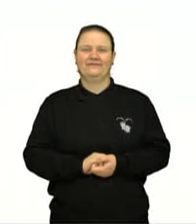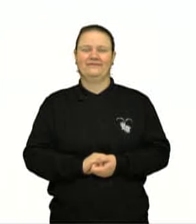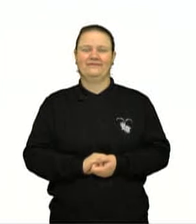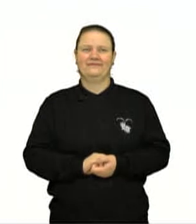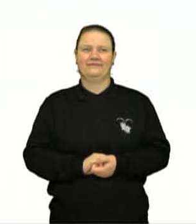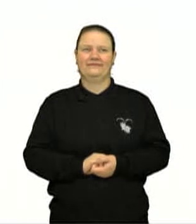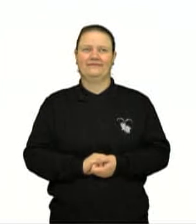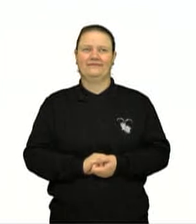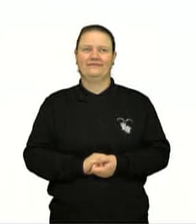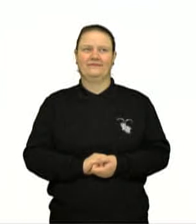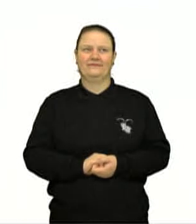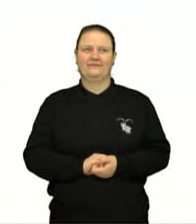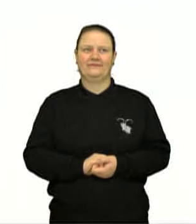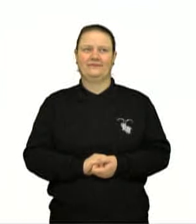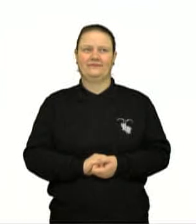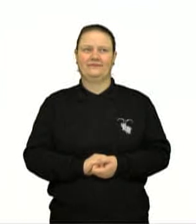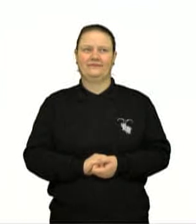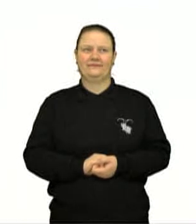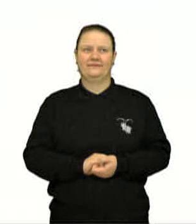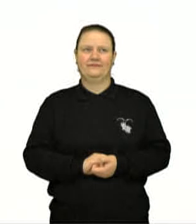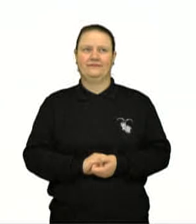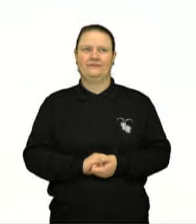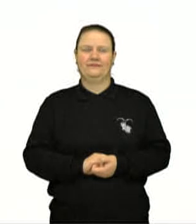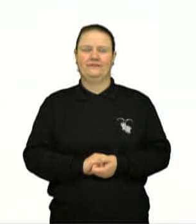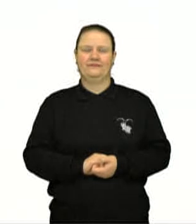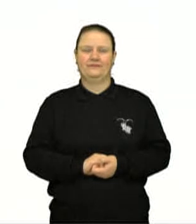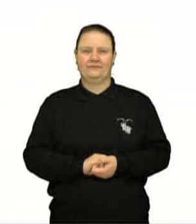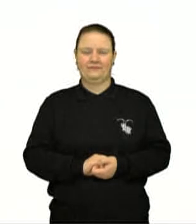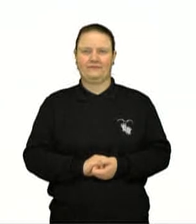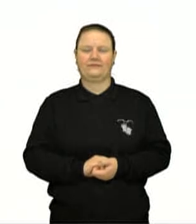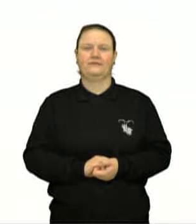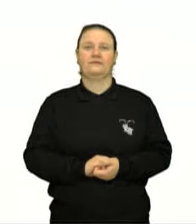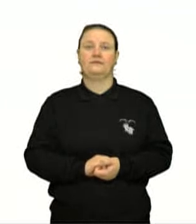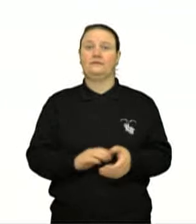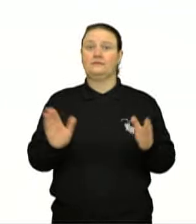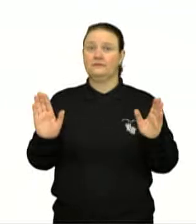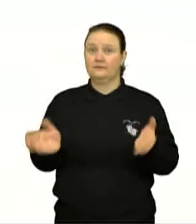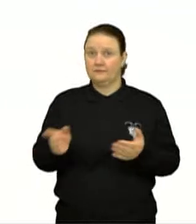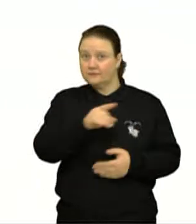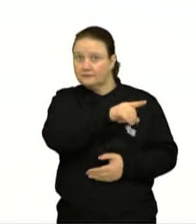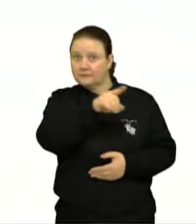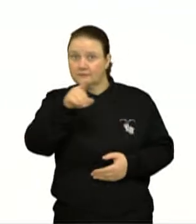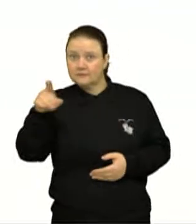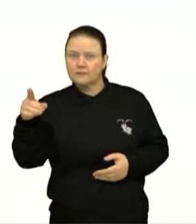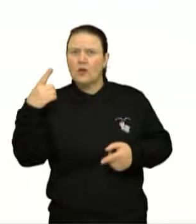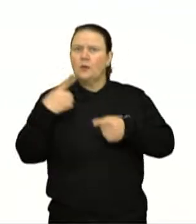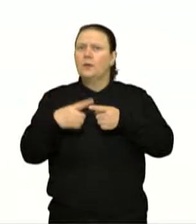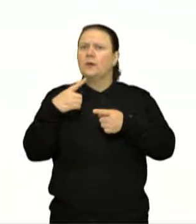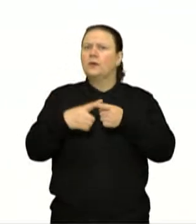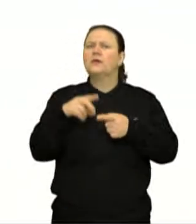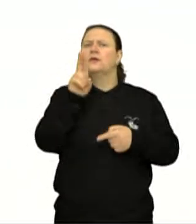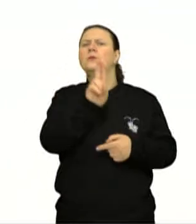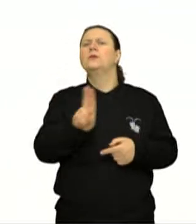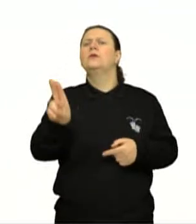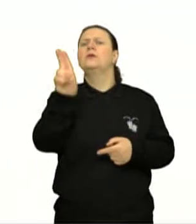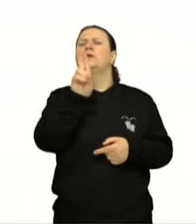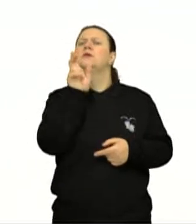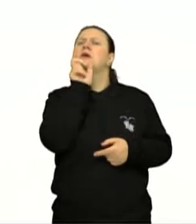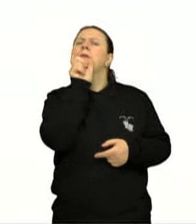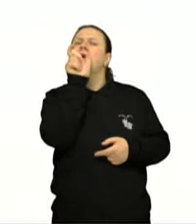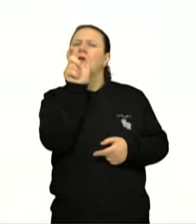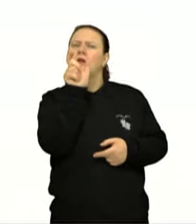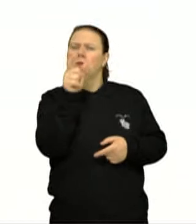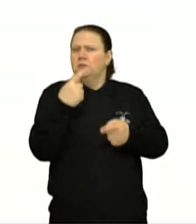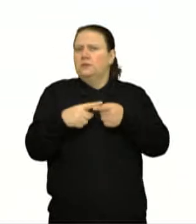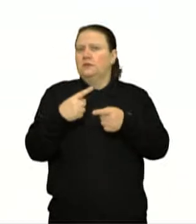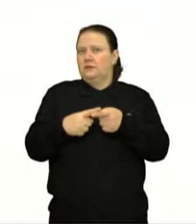palabra graciosa e não muito ofensiva. Agora é com vocês. Por que ele utilizou essa palavra